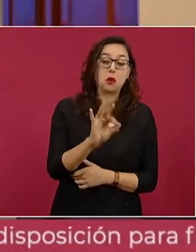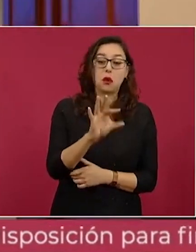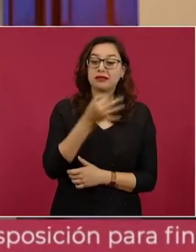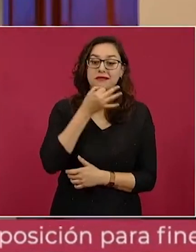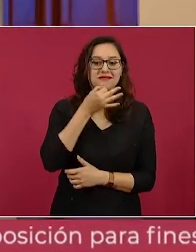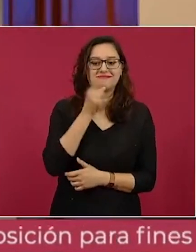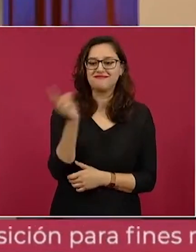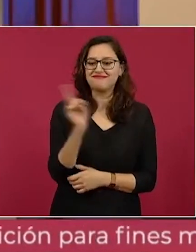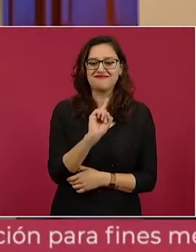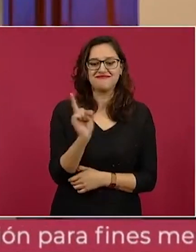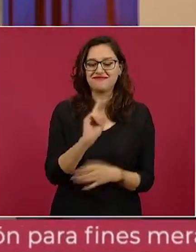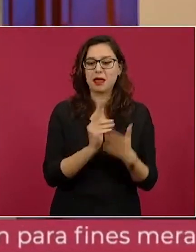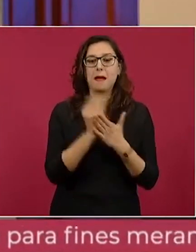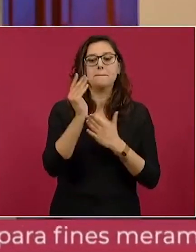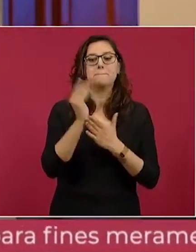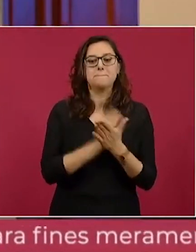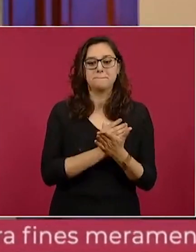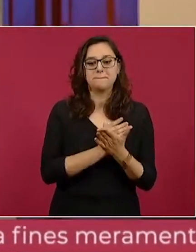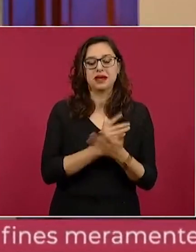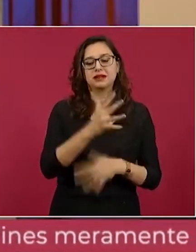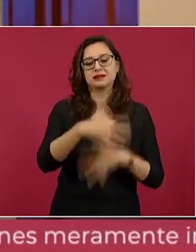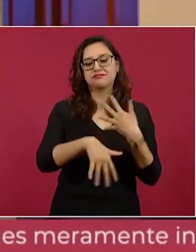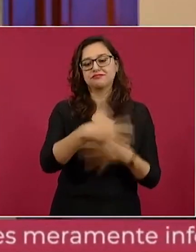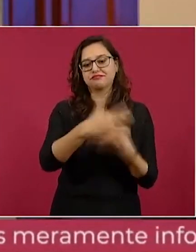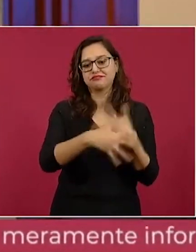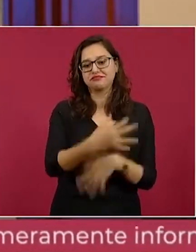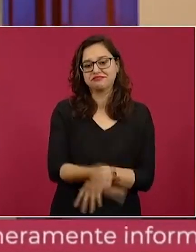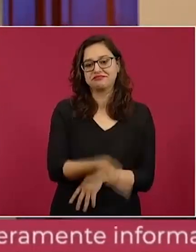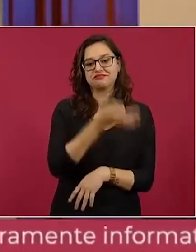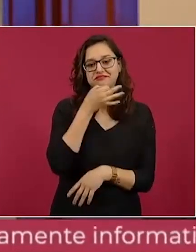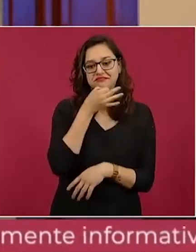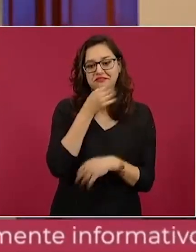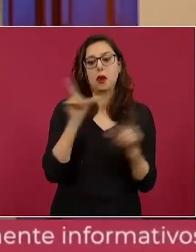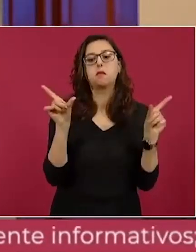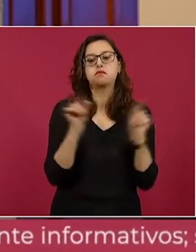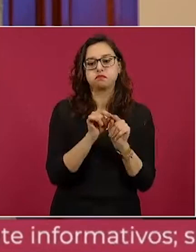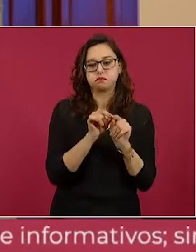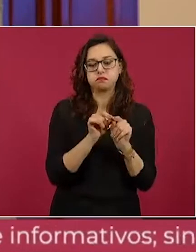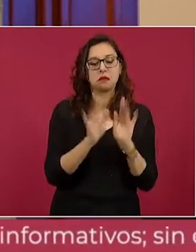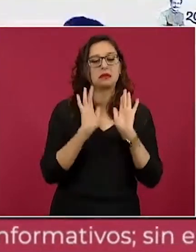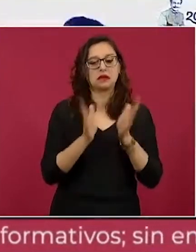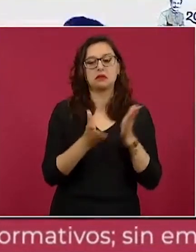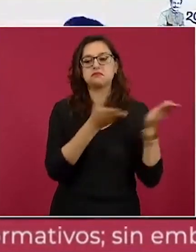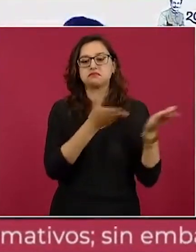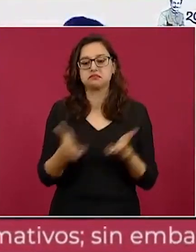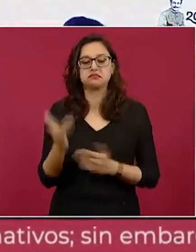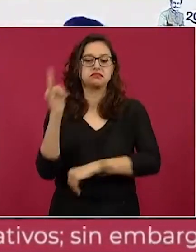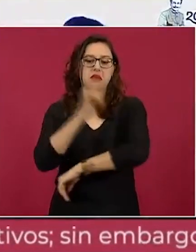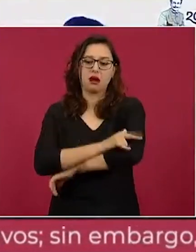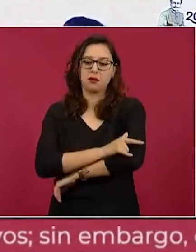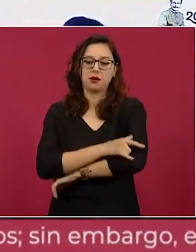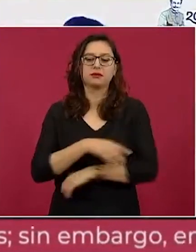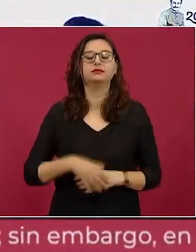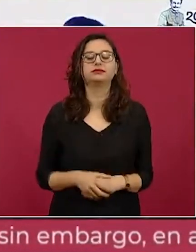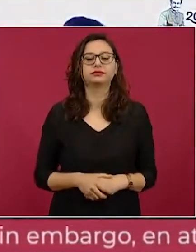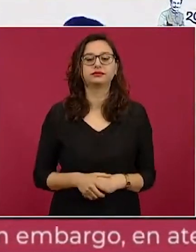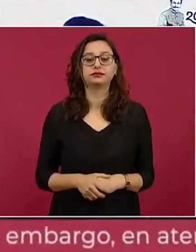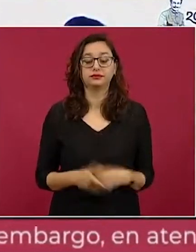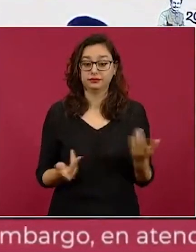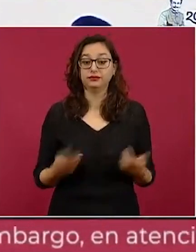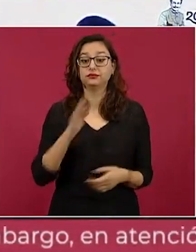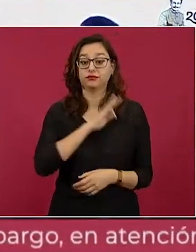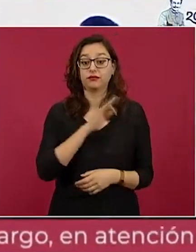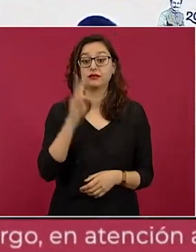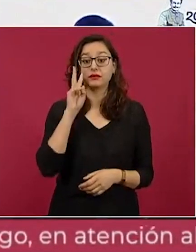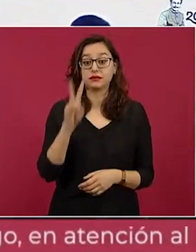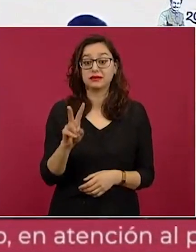en pasar por los puntos de inspección a 15 minutos nada más, para llegar posteriormente al abordaje. Como ven ustedes,